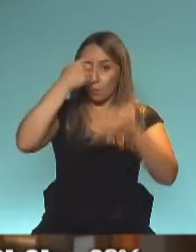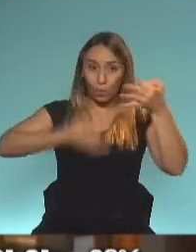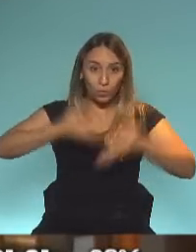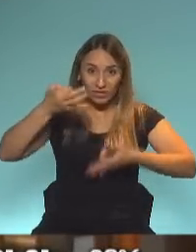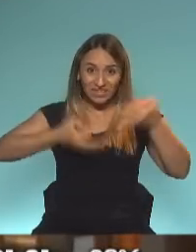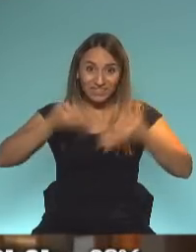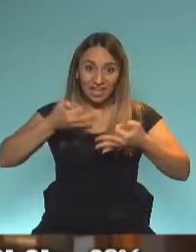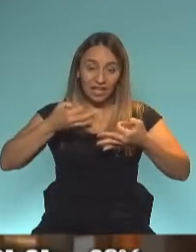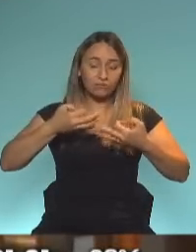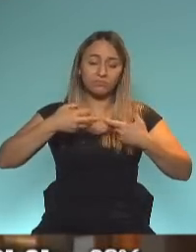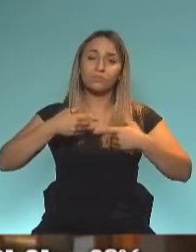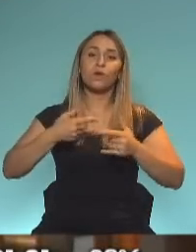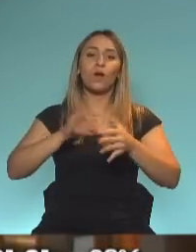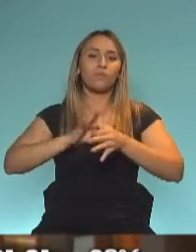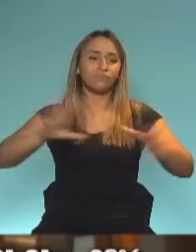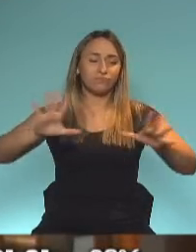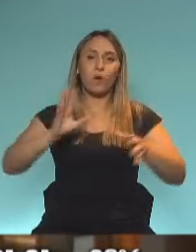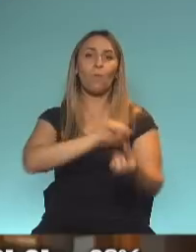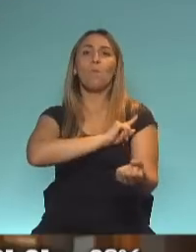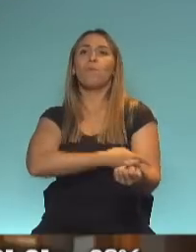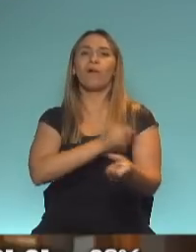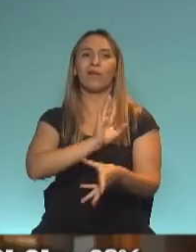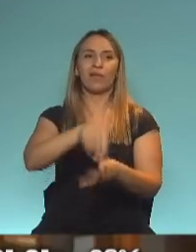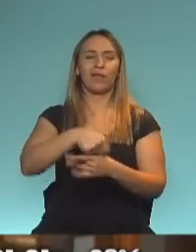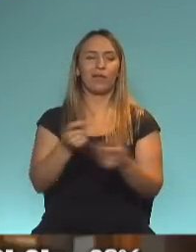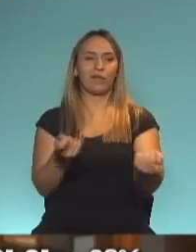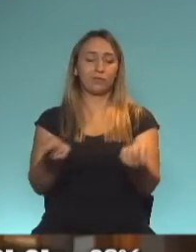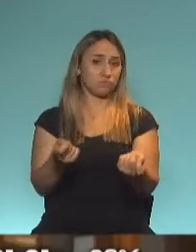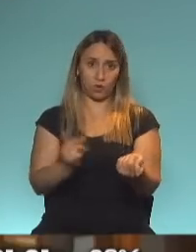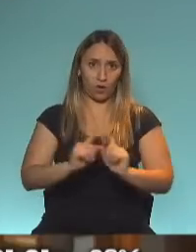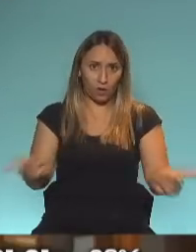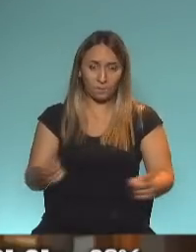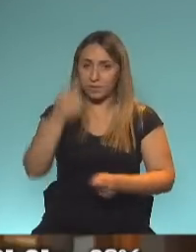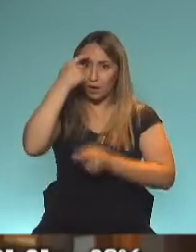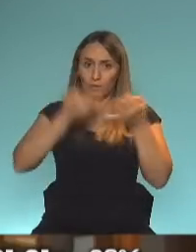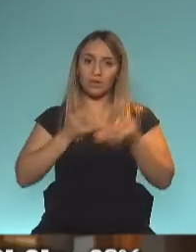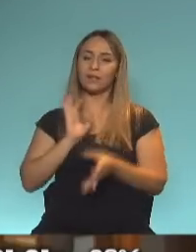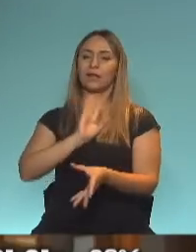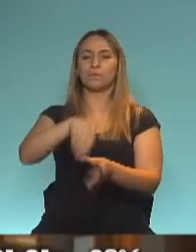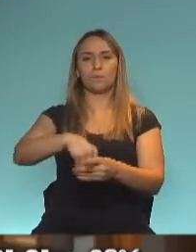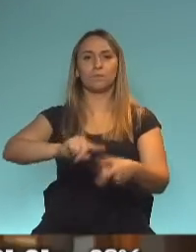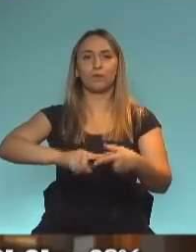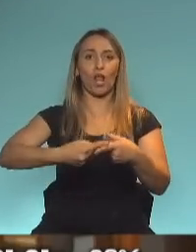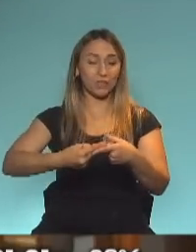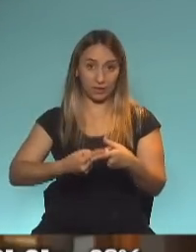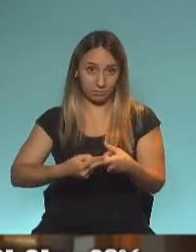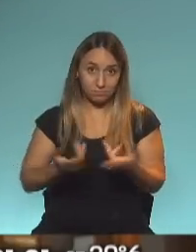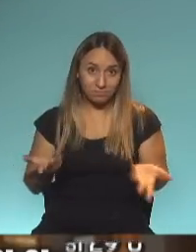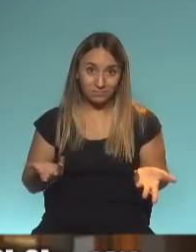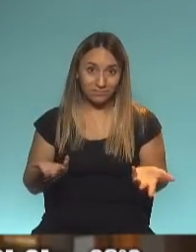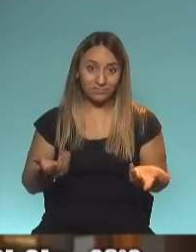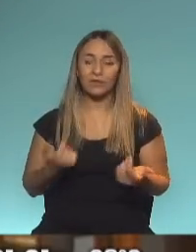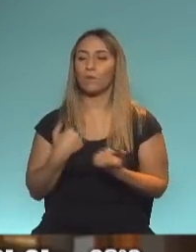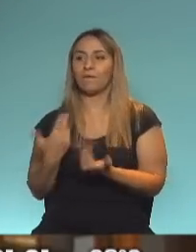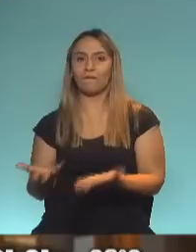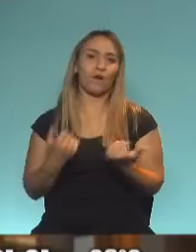del juego de poder en la República Argentina. Que la justicia no se meta a hacer política en tal o cual momento a favor